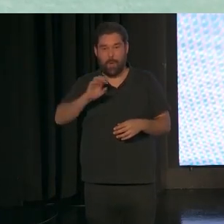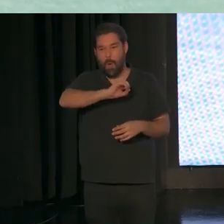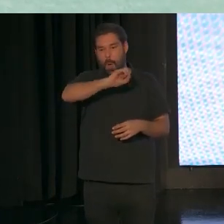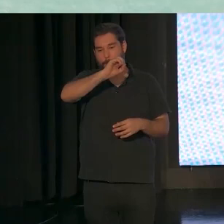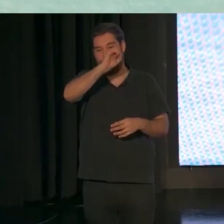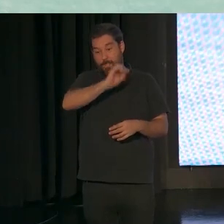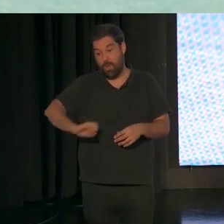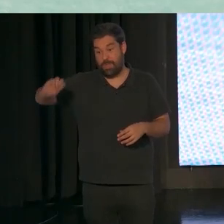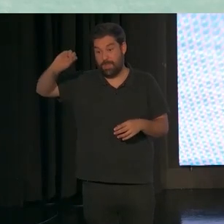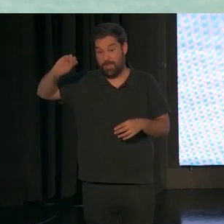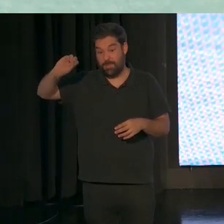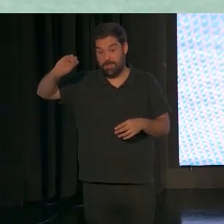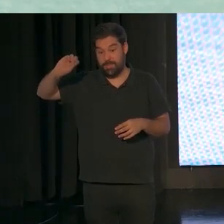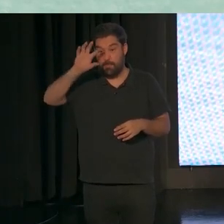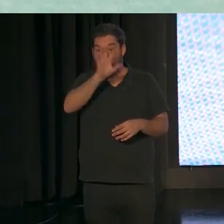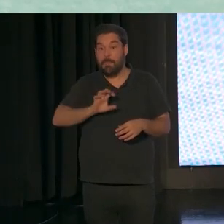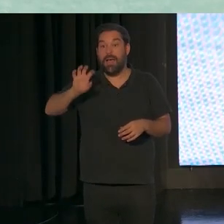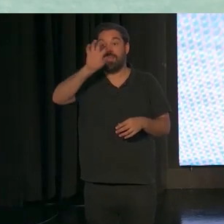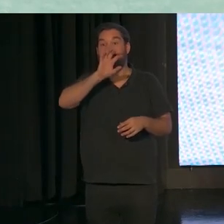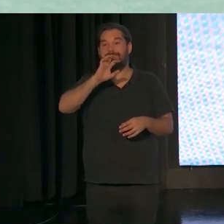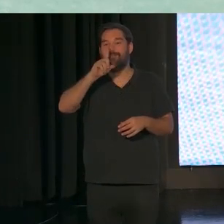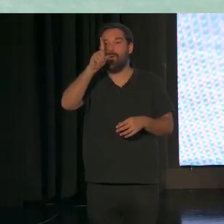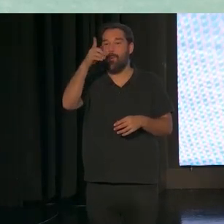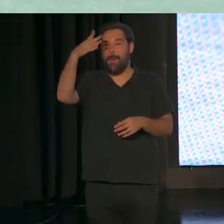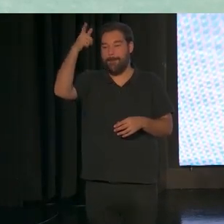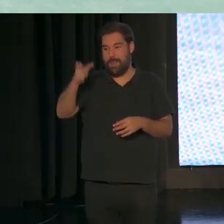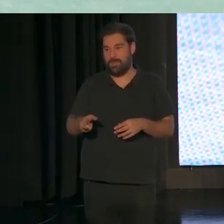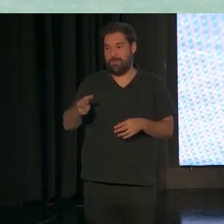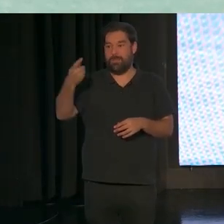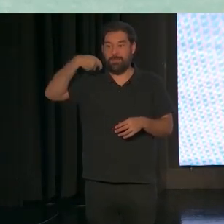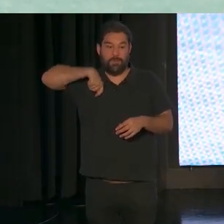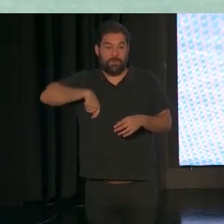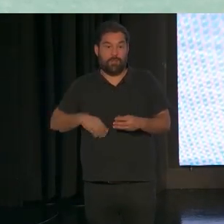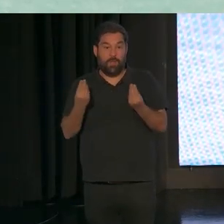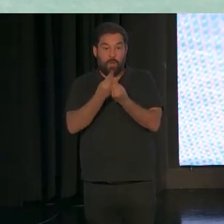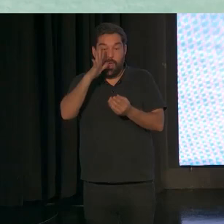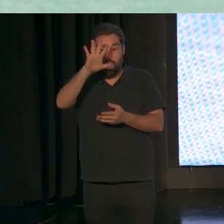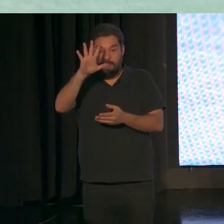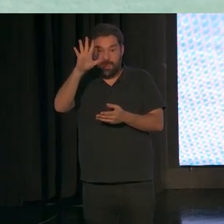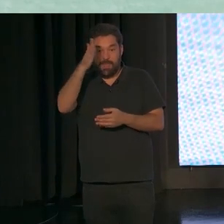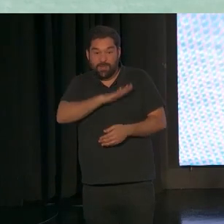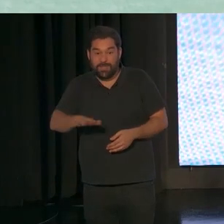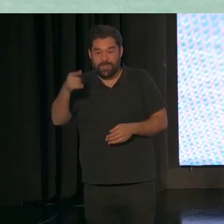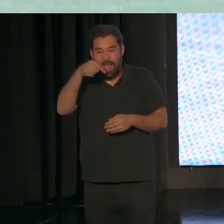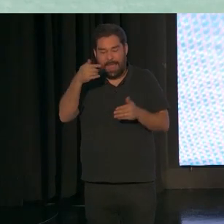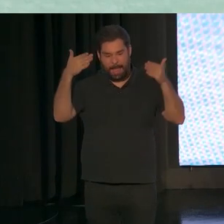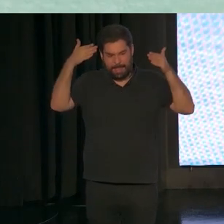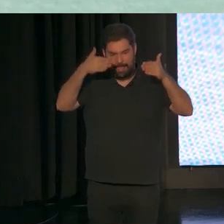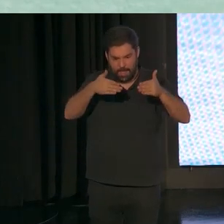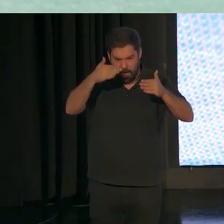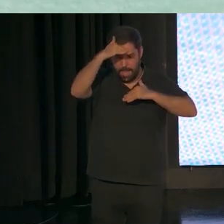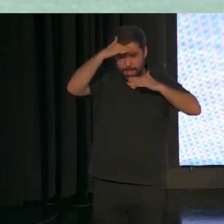con cinco niños y claro ahí hay un trato individualizado y ahí hay una serie de cuestiones entonces